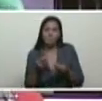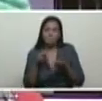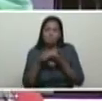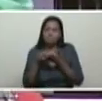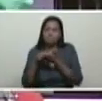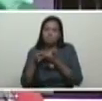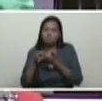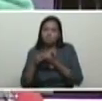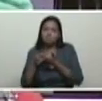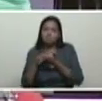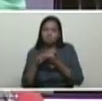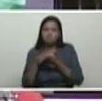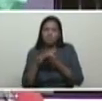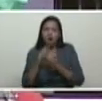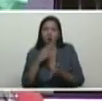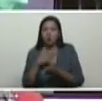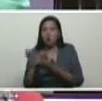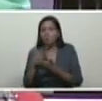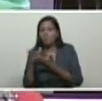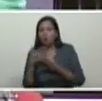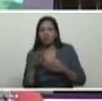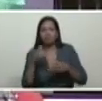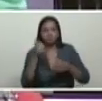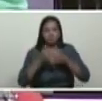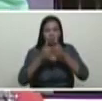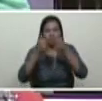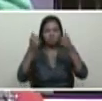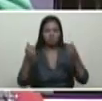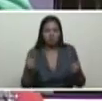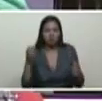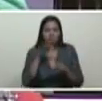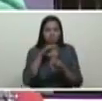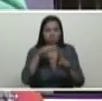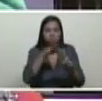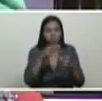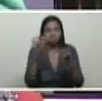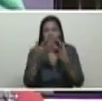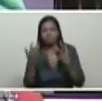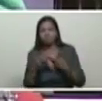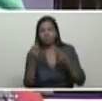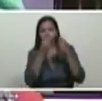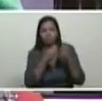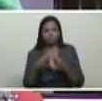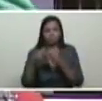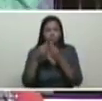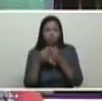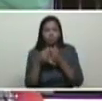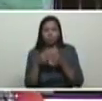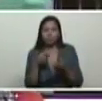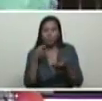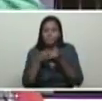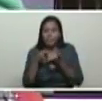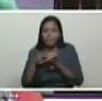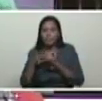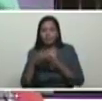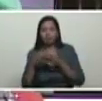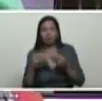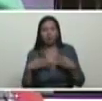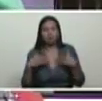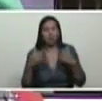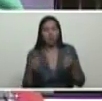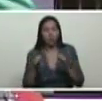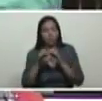dinerito, a pesar del bloqueo, de la persecución financiera, de la guerra económica, sacar el dinerito para la salud, para la